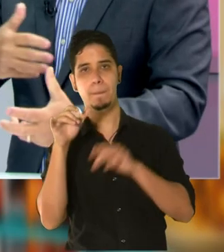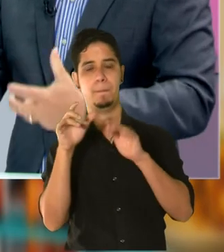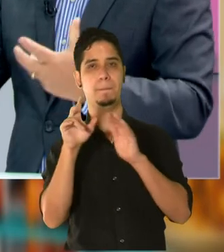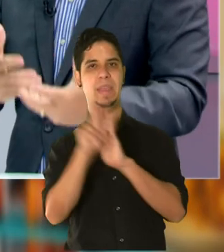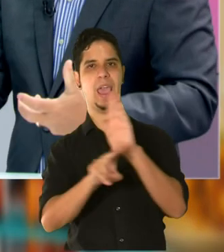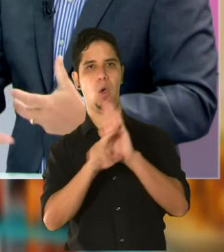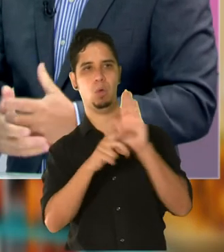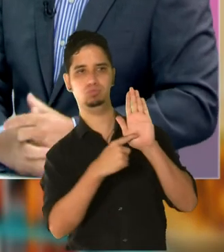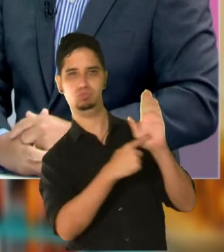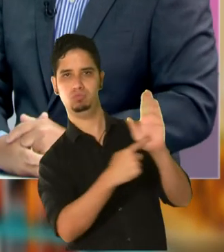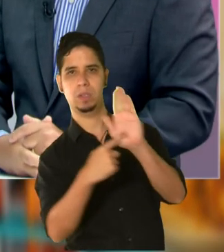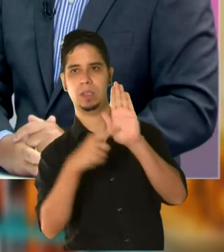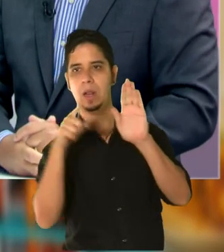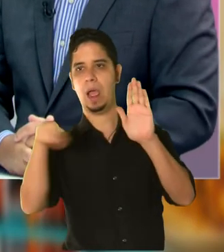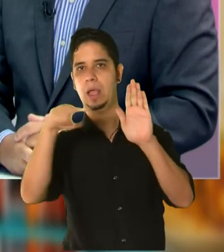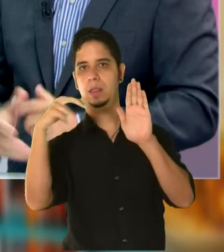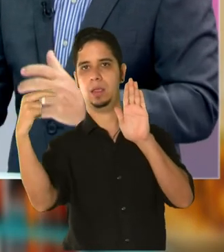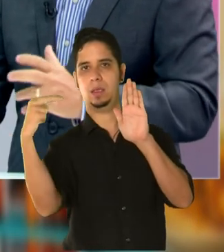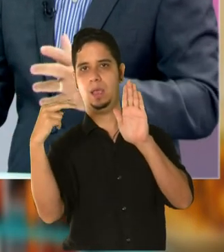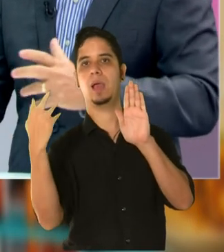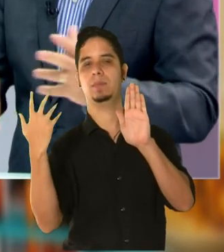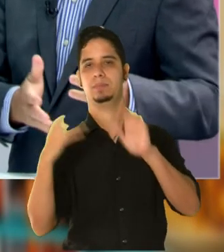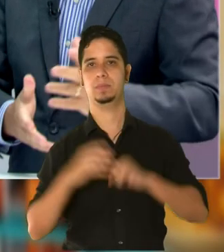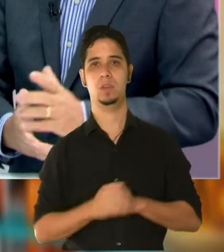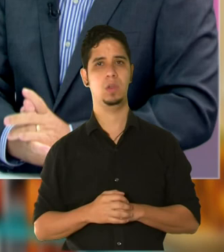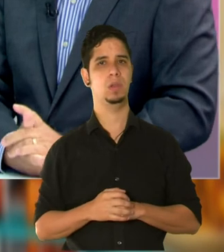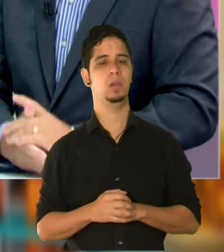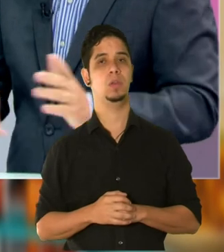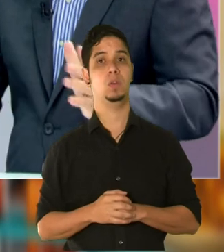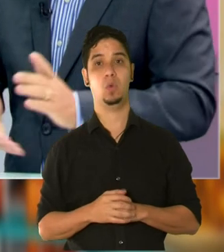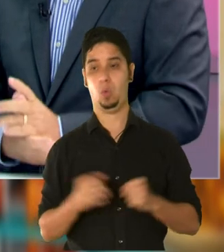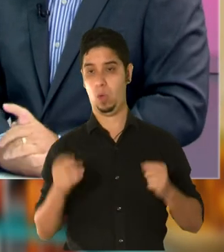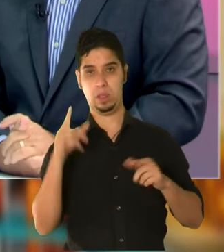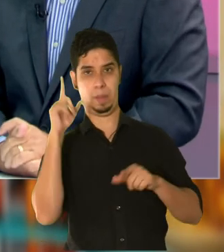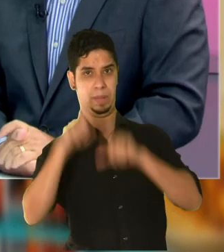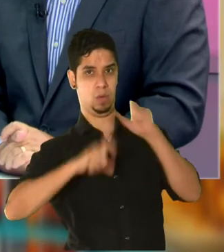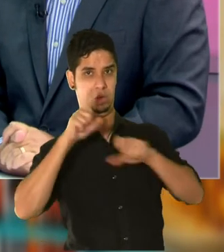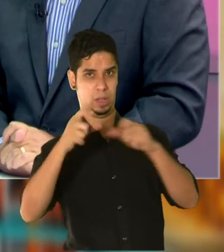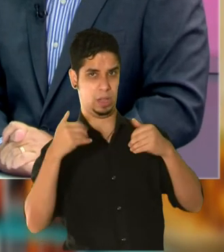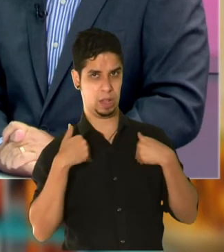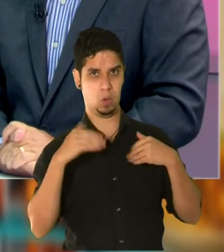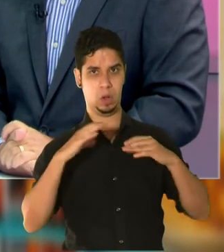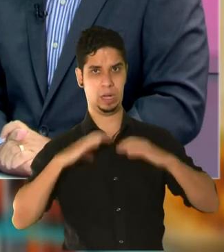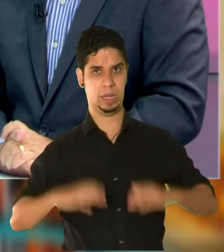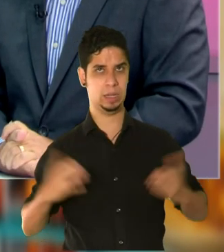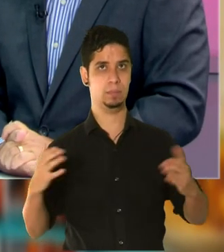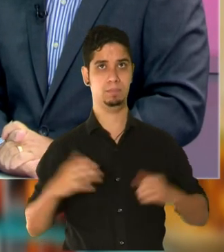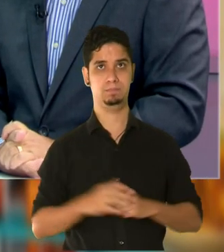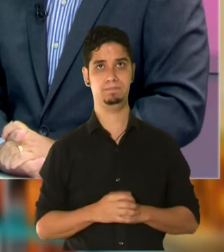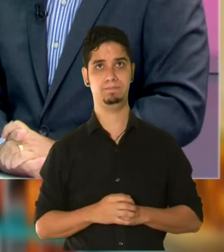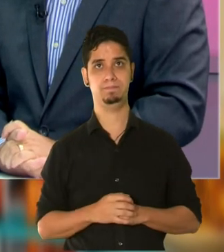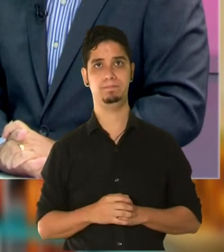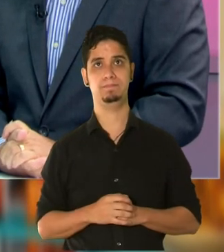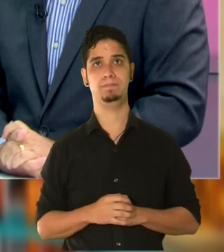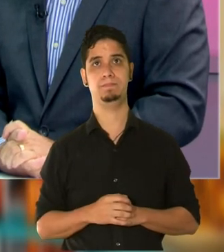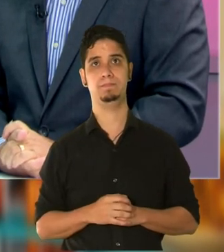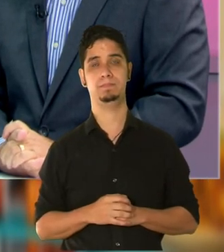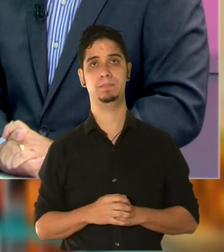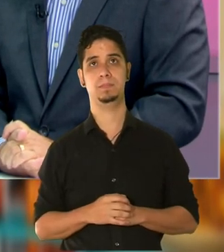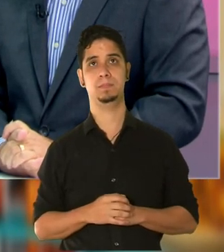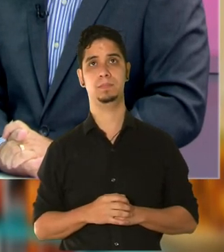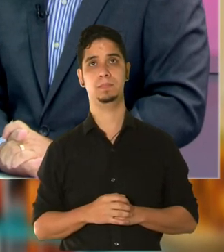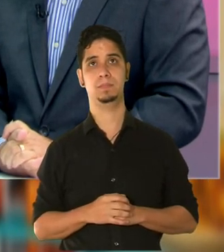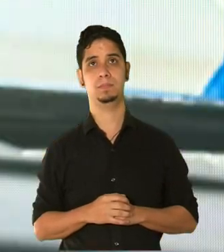preocupación de preguntas de los clientes así luego desde el primer cierre si decía